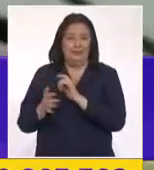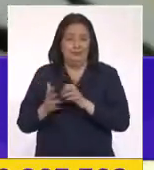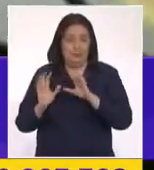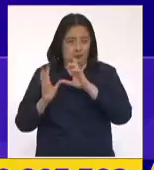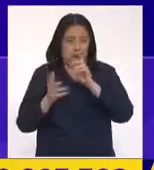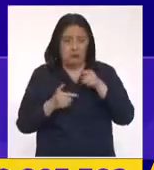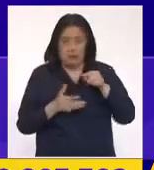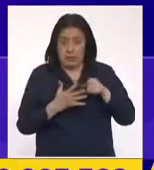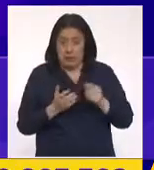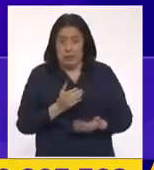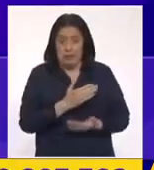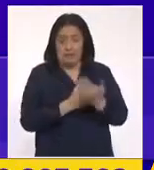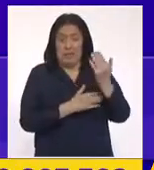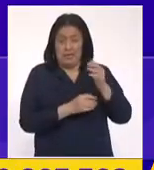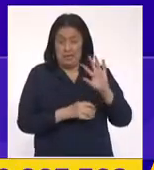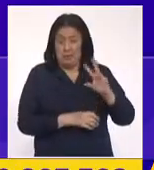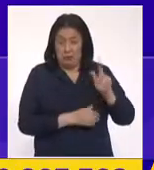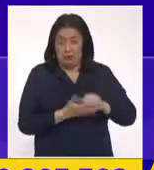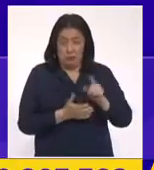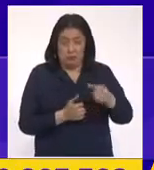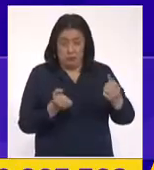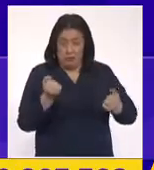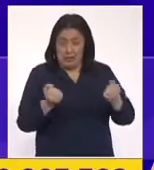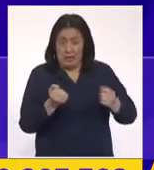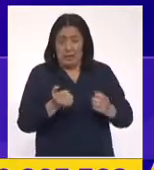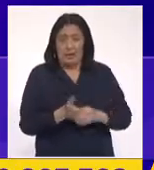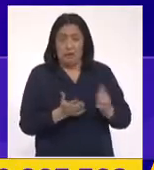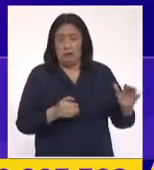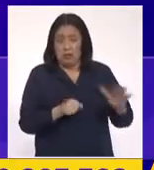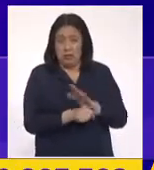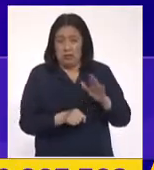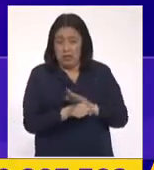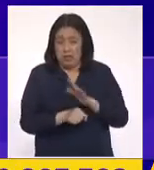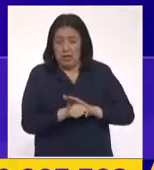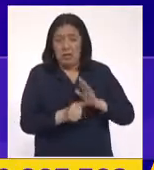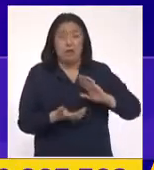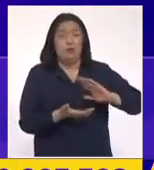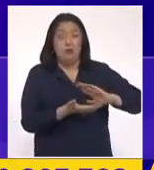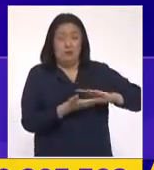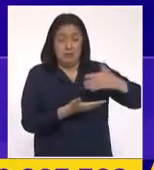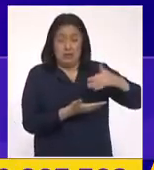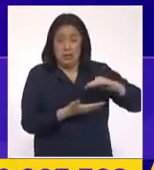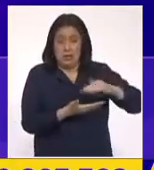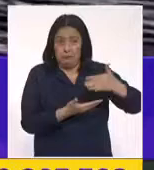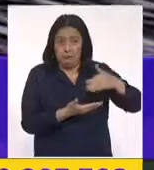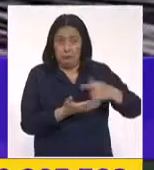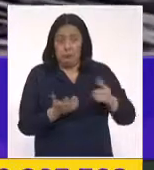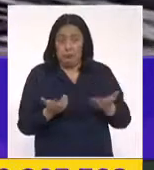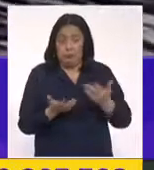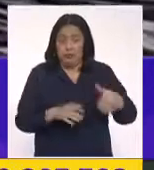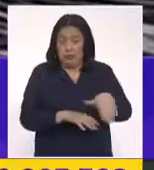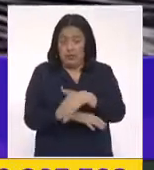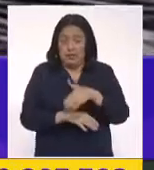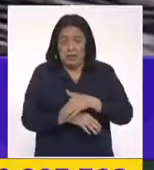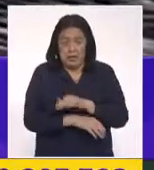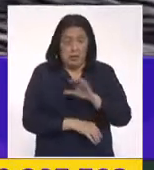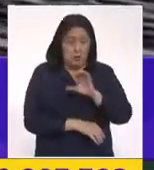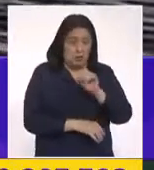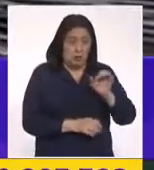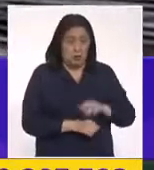luz del día. Un vehículo lleno de laptops valorizadas en $400,000 en la avenida colonial. Uno de los